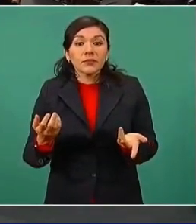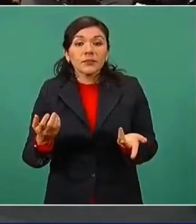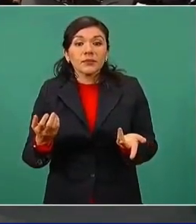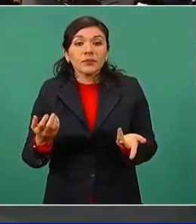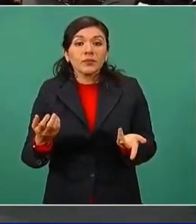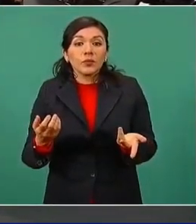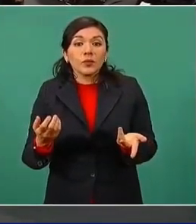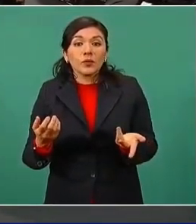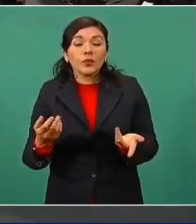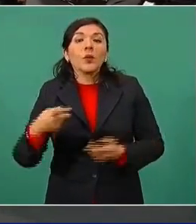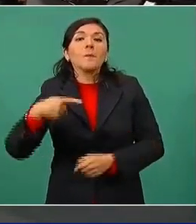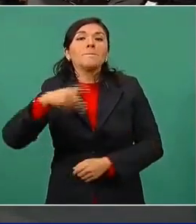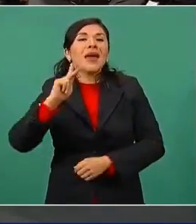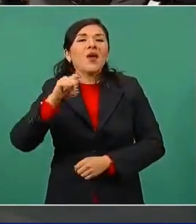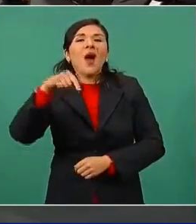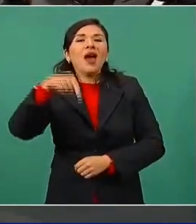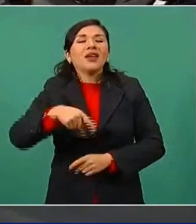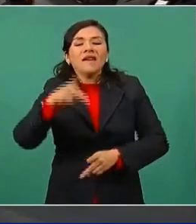no les dio tiempo,